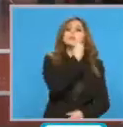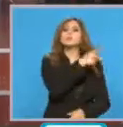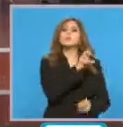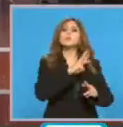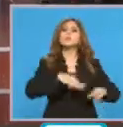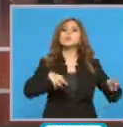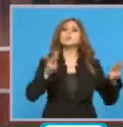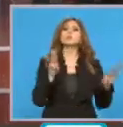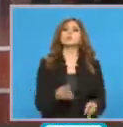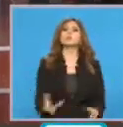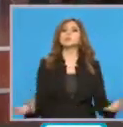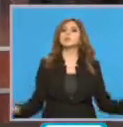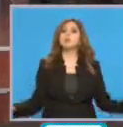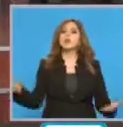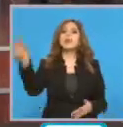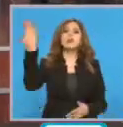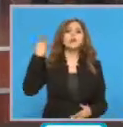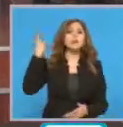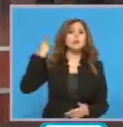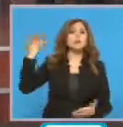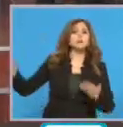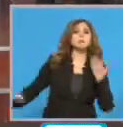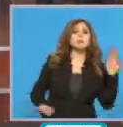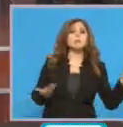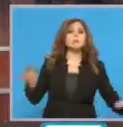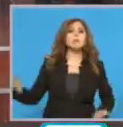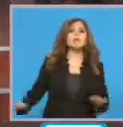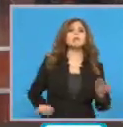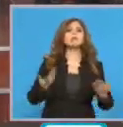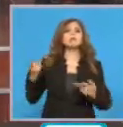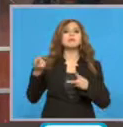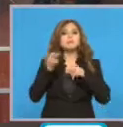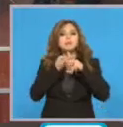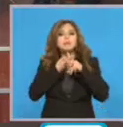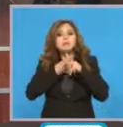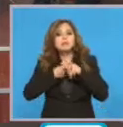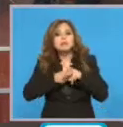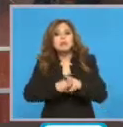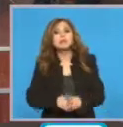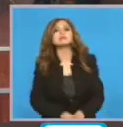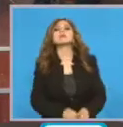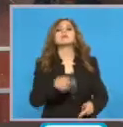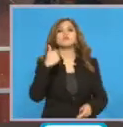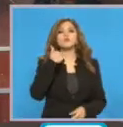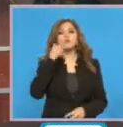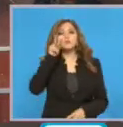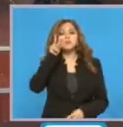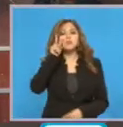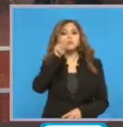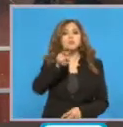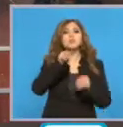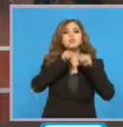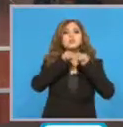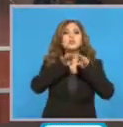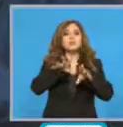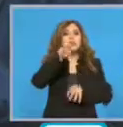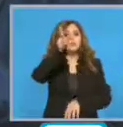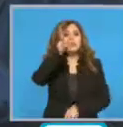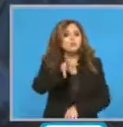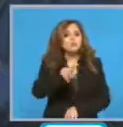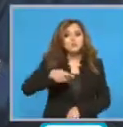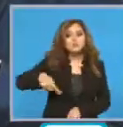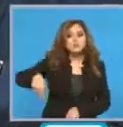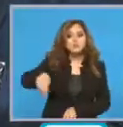música? Demasiadas. En aquellos bailes que al inicio realizaban, estaba checando información, donde de verdad es